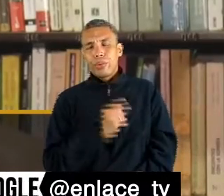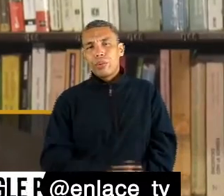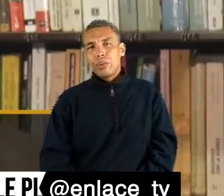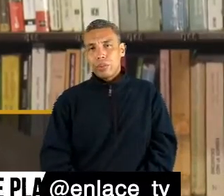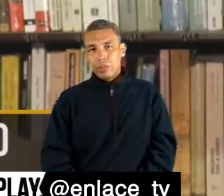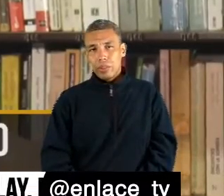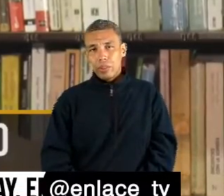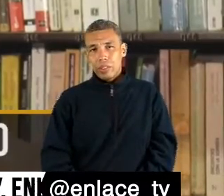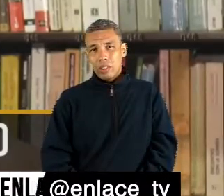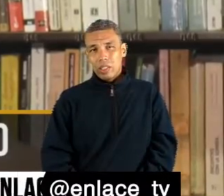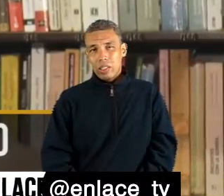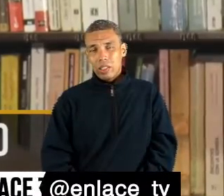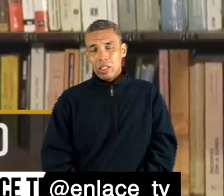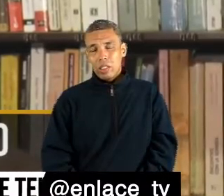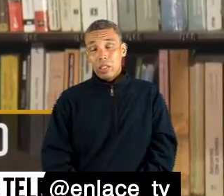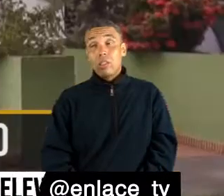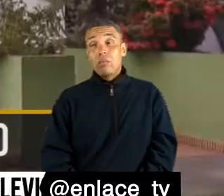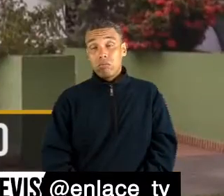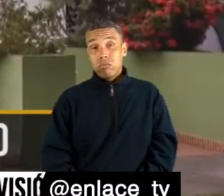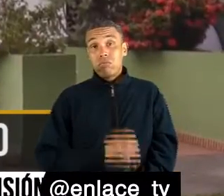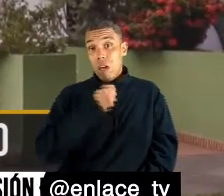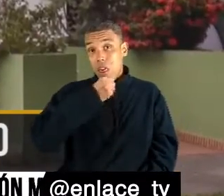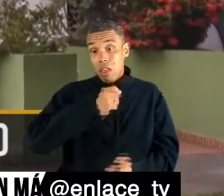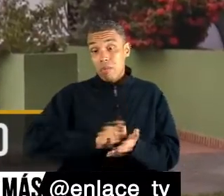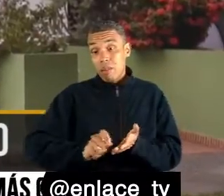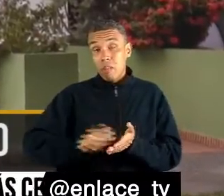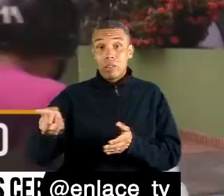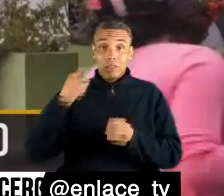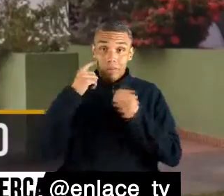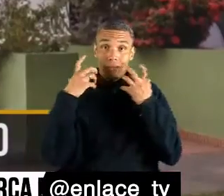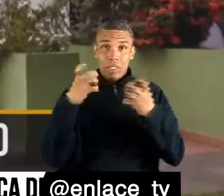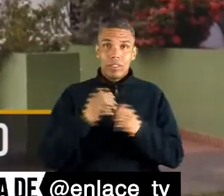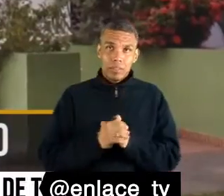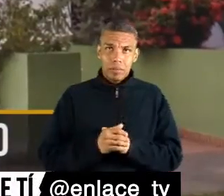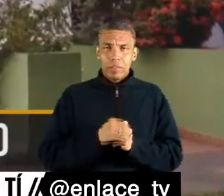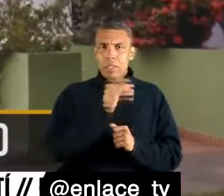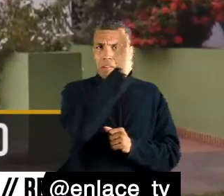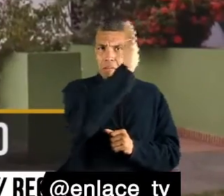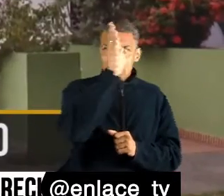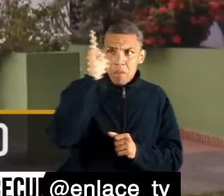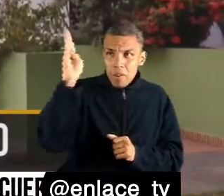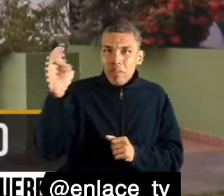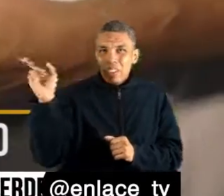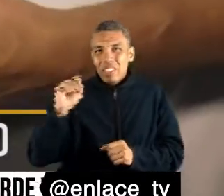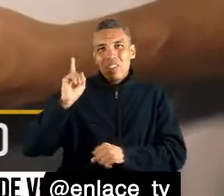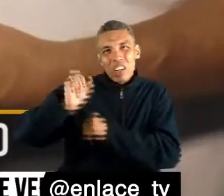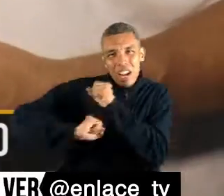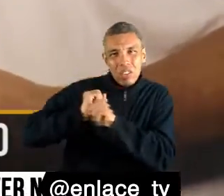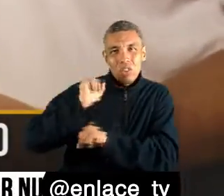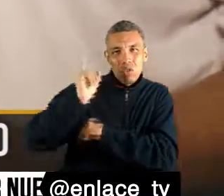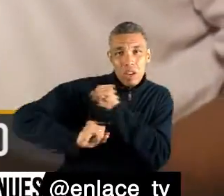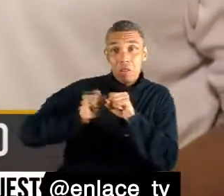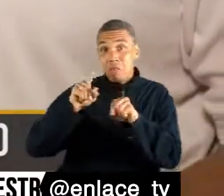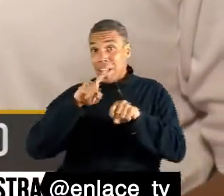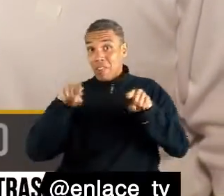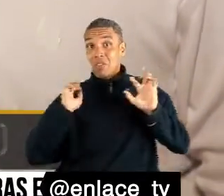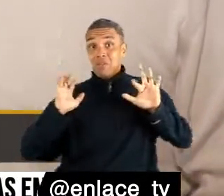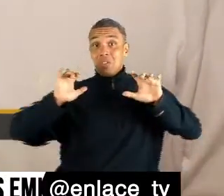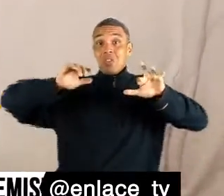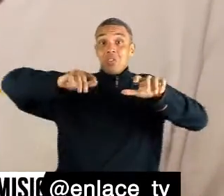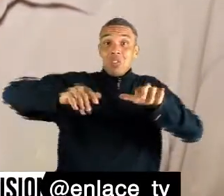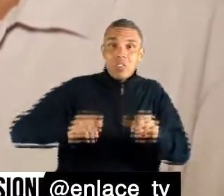es monumental, eso hay que tenerlo en cuenta. Este fin de semana en Monachitos Librería, como cada aniversario de la muerte de Gabo, los amantes de su obra en Barranca Bermeja se